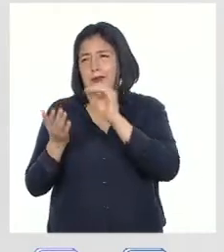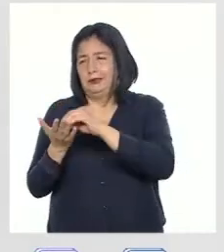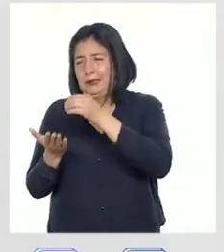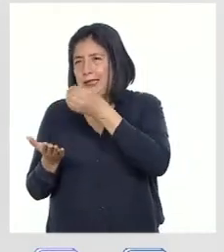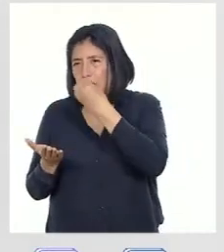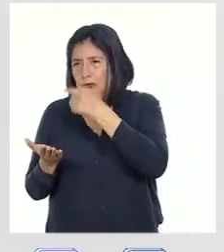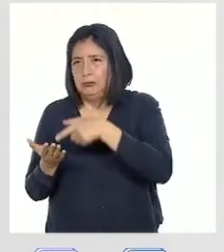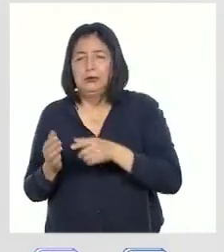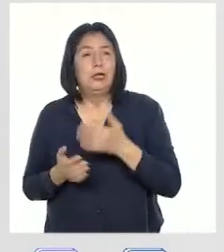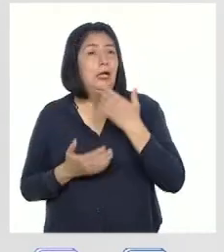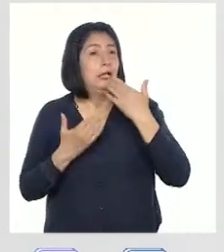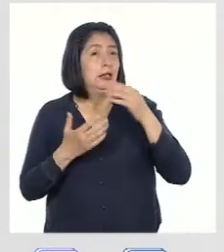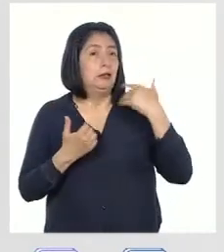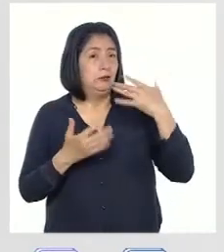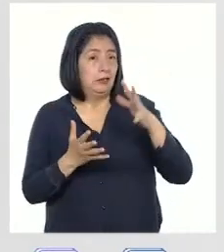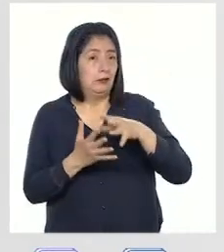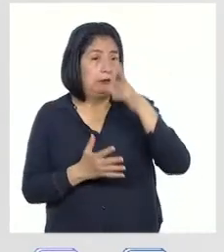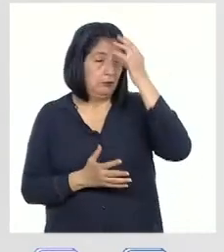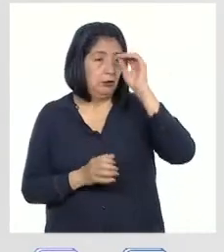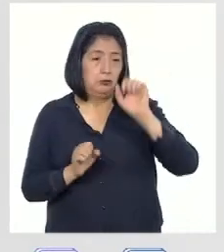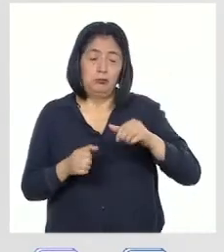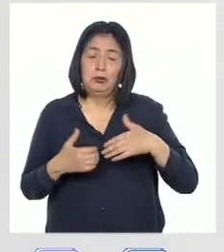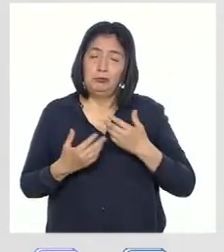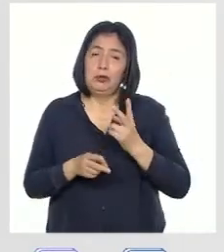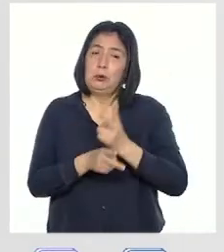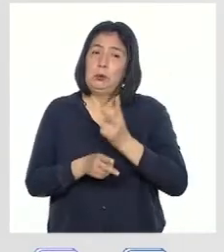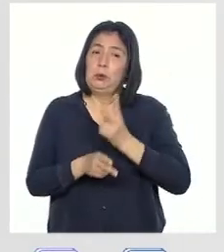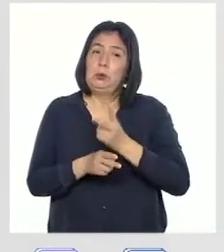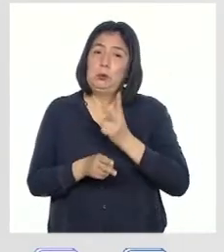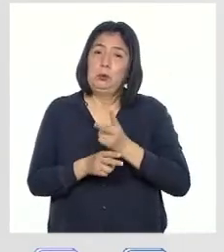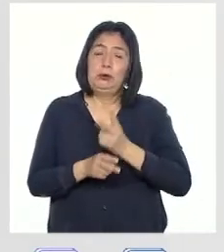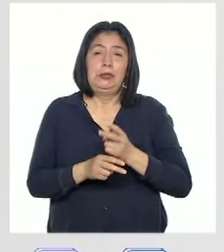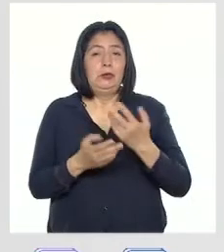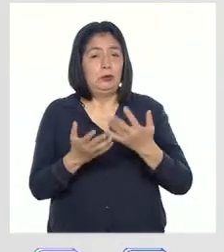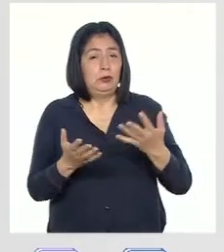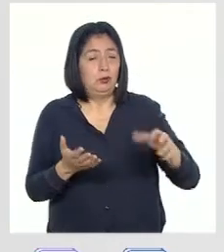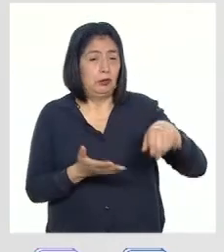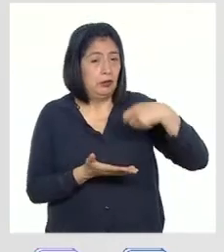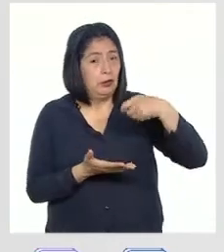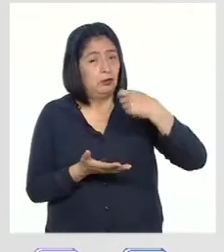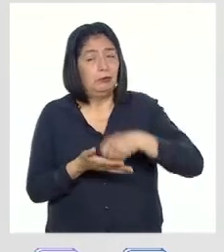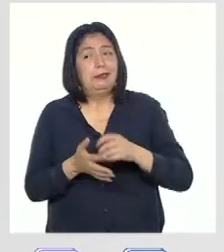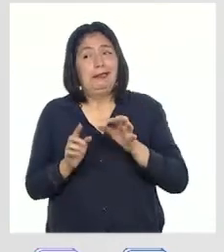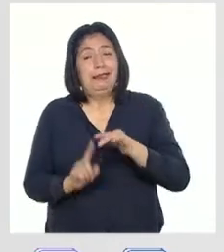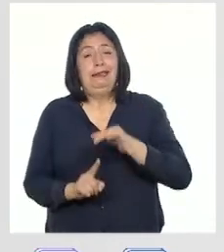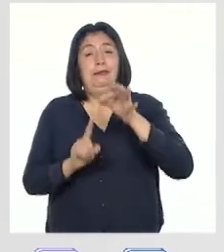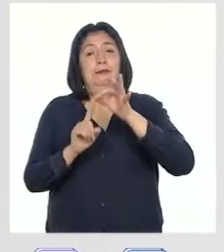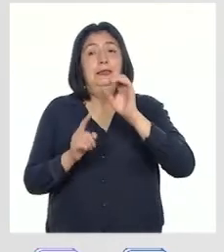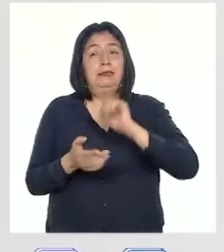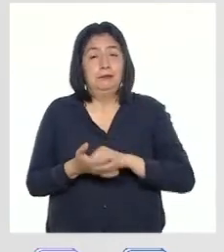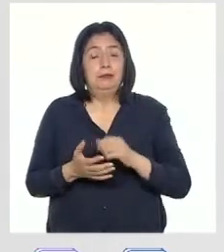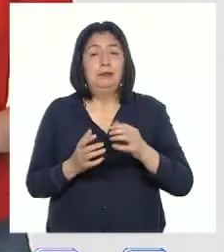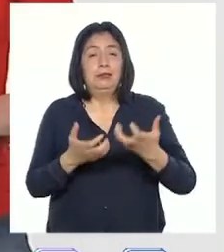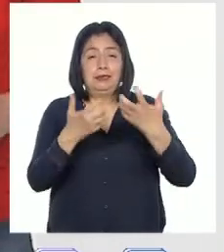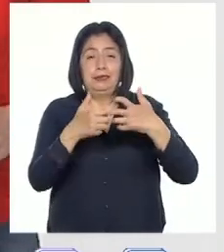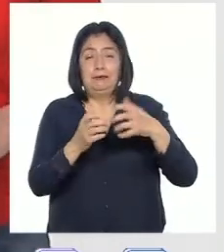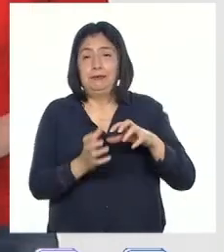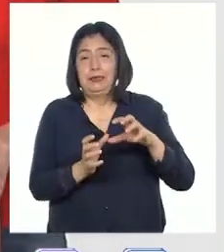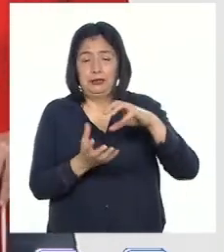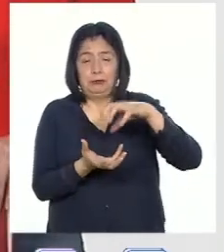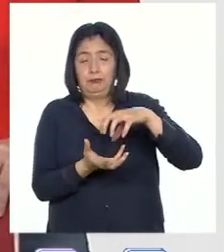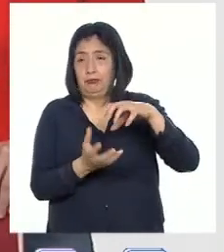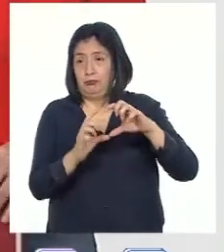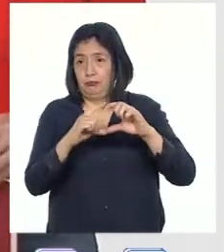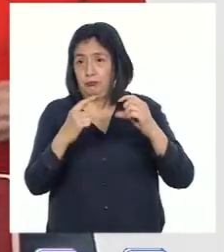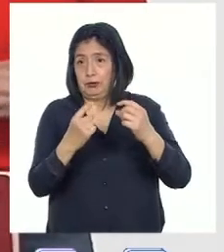comidas. Gracias a lo que hemos aprendido, podemos ser más cuidadosos con los productos que consumimos, especialmente los procesados. A